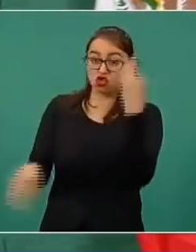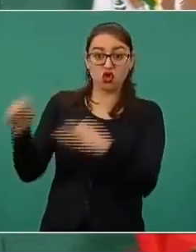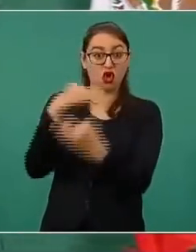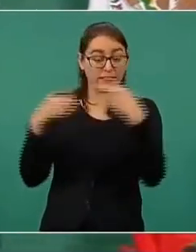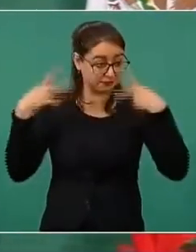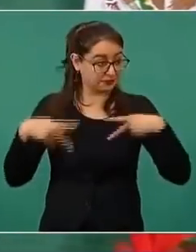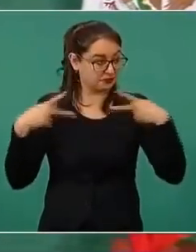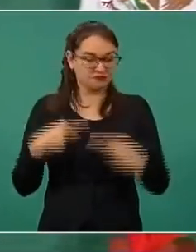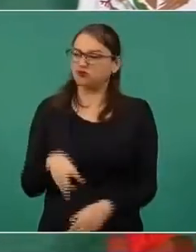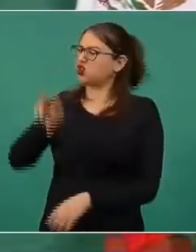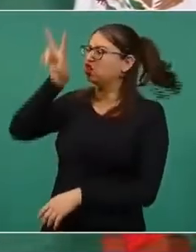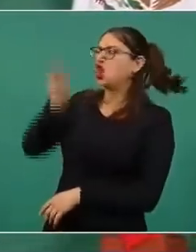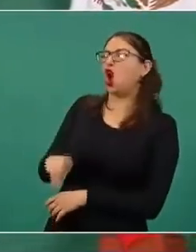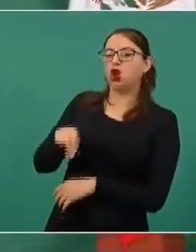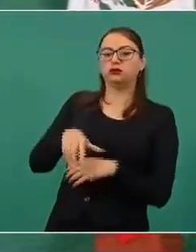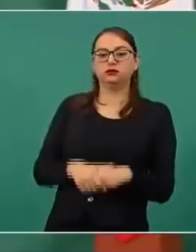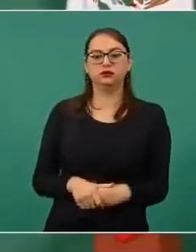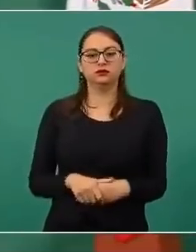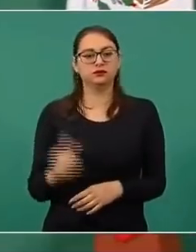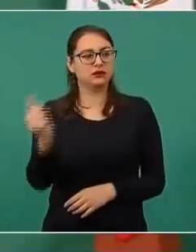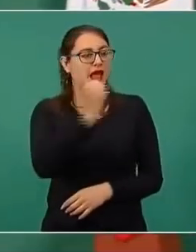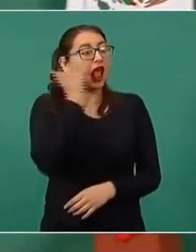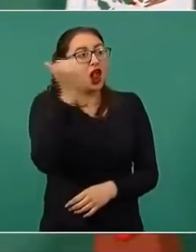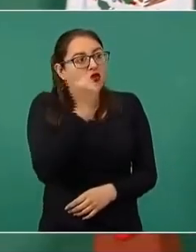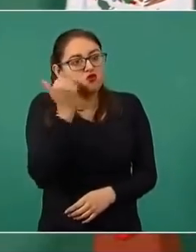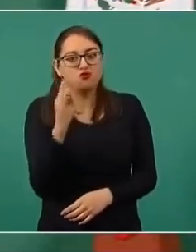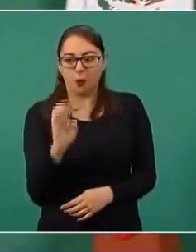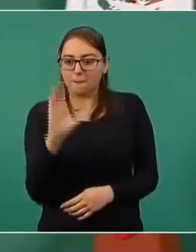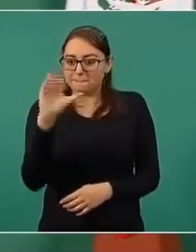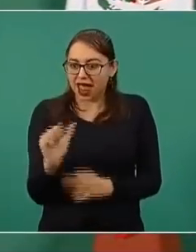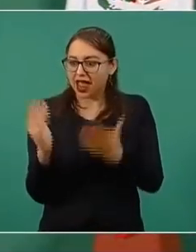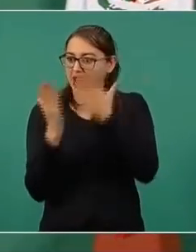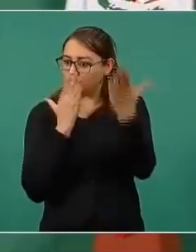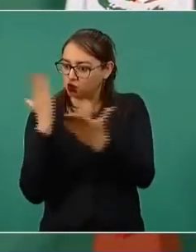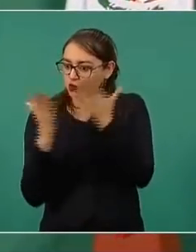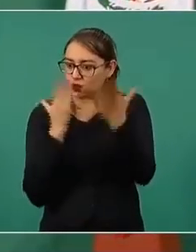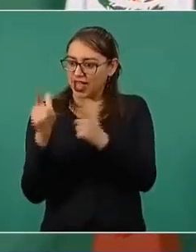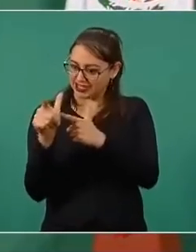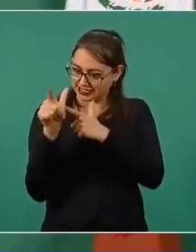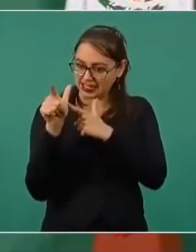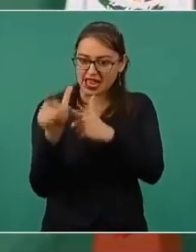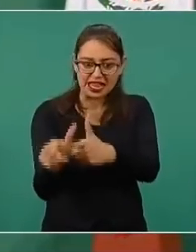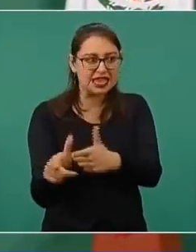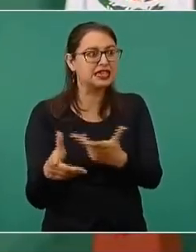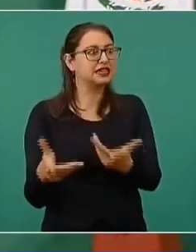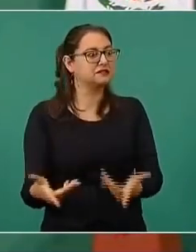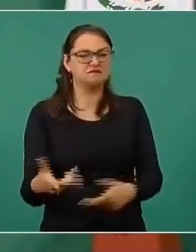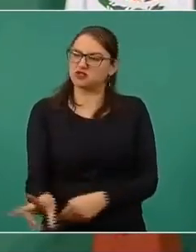votó en contra de las becas para estudiantes, para que no se elevaran a rango constitucional.